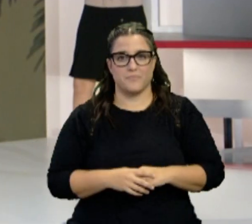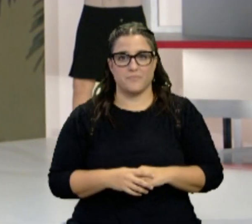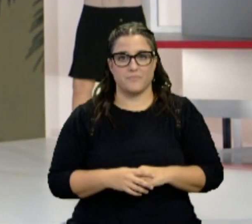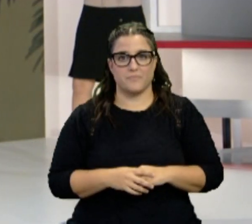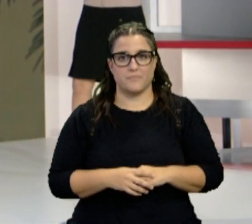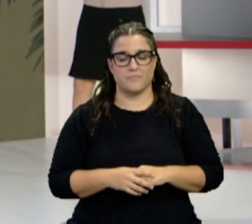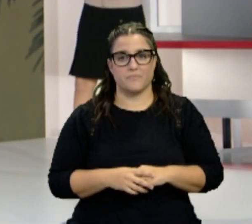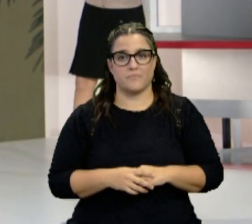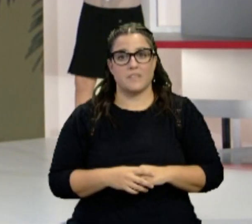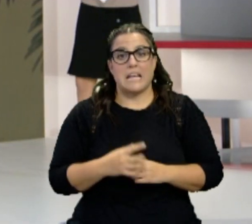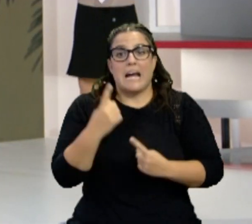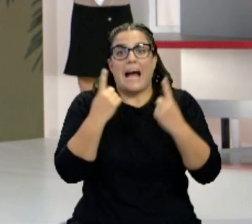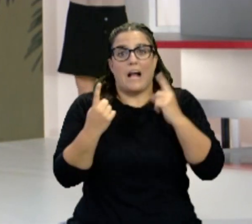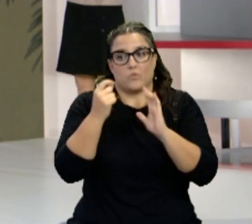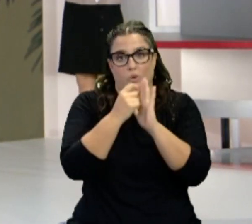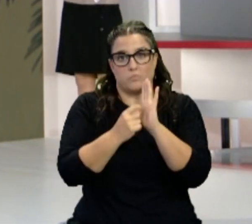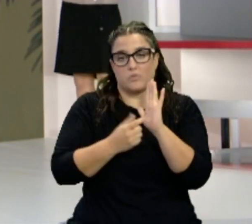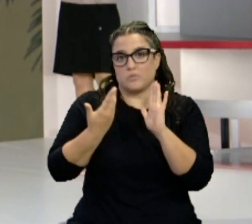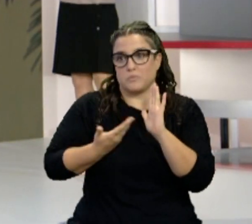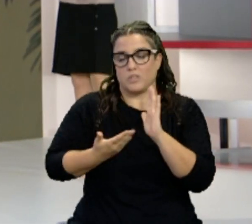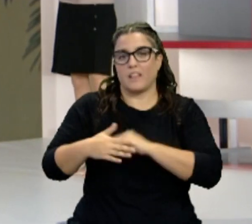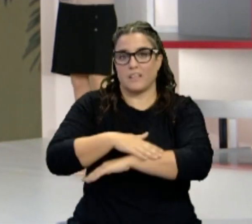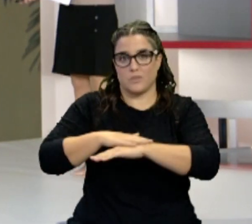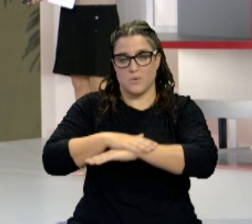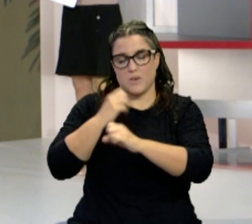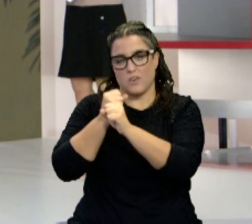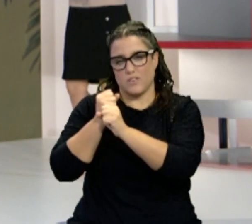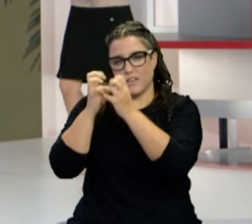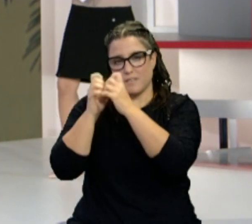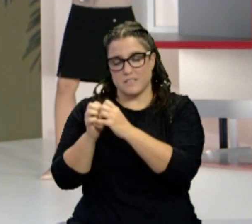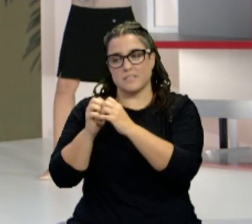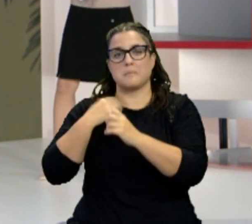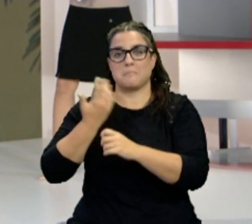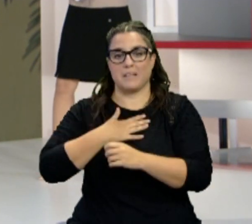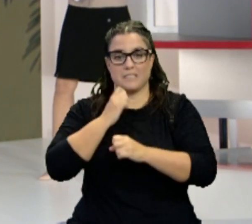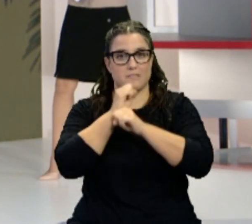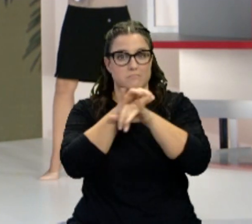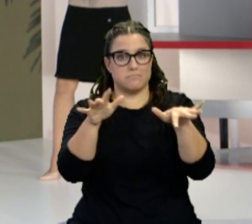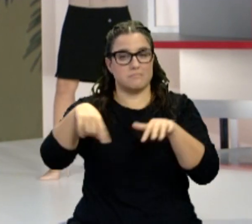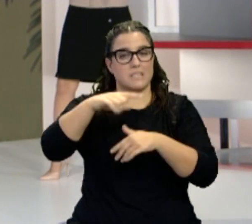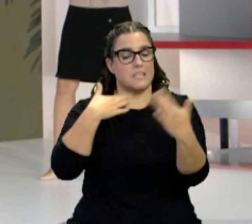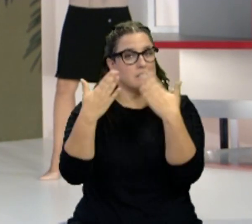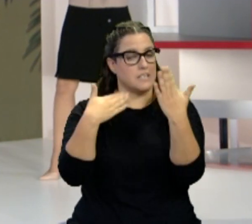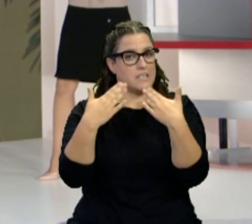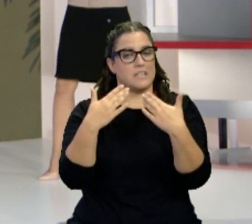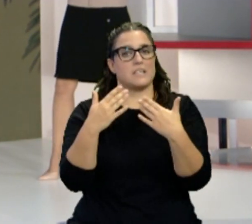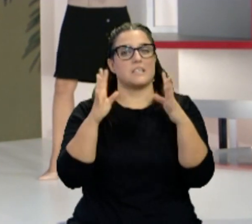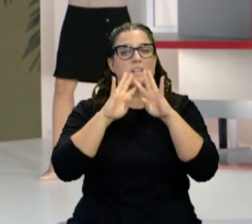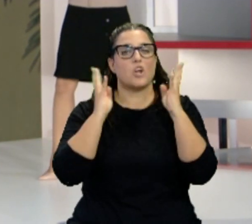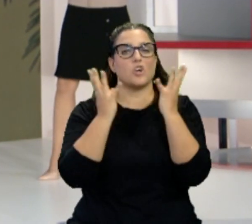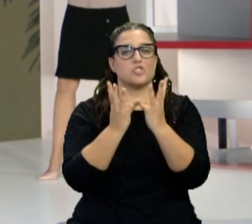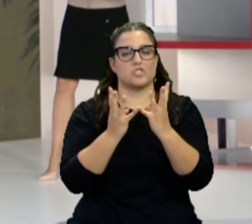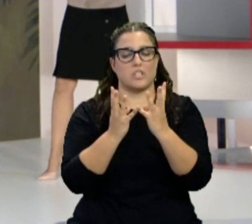Bueno, esas son algunas de las claves en las que trabaja el Gobierno y que trasladará mañana a las comunidades en el Consejo Interterritorial. Vamos